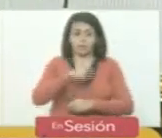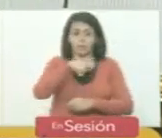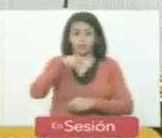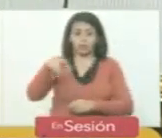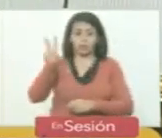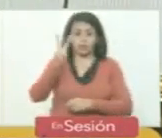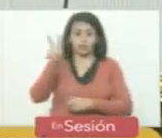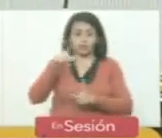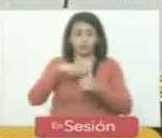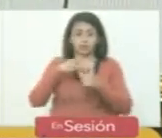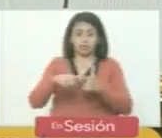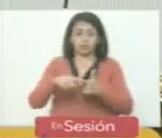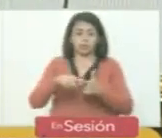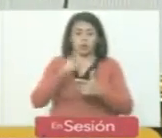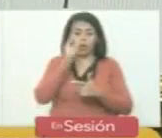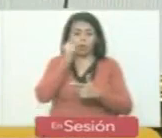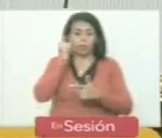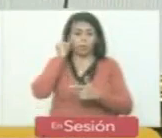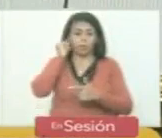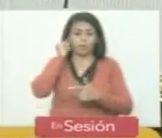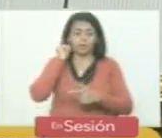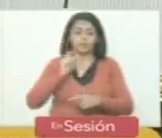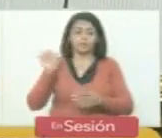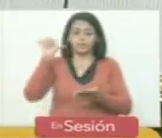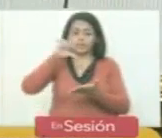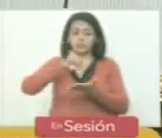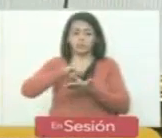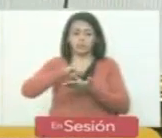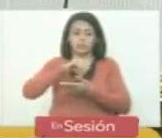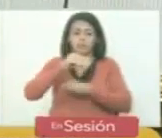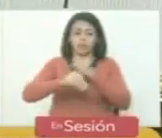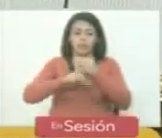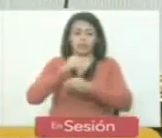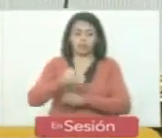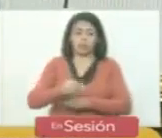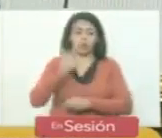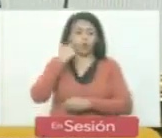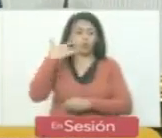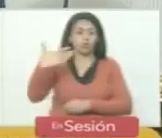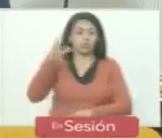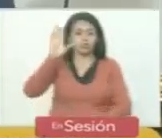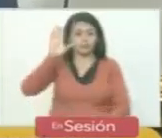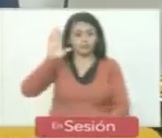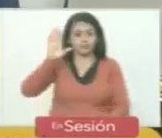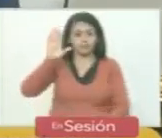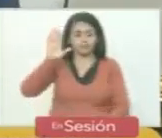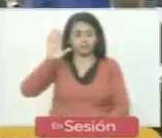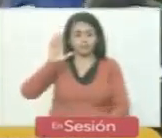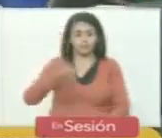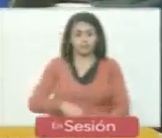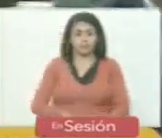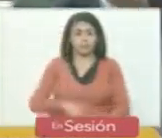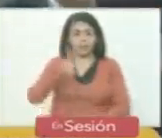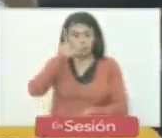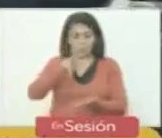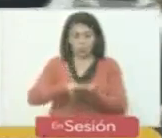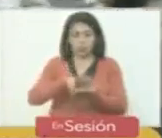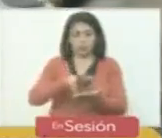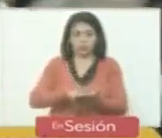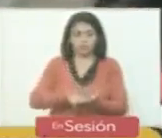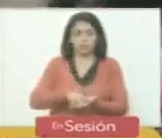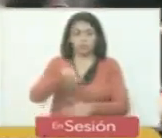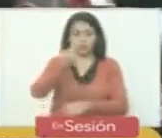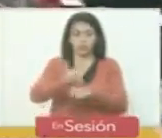ciudadanos venezolanos y de ciudadanos de nacionalidad iraní. Sírvanse a manifestarlo con la señal de costumbre. Queda aprobado